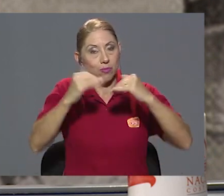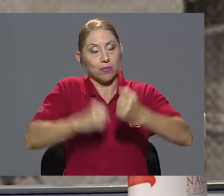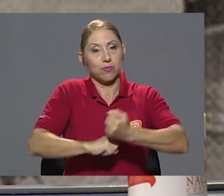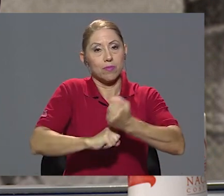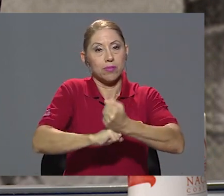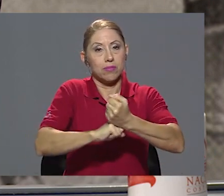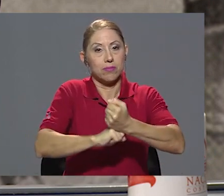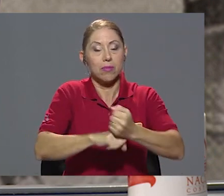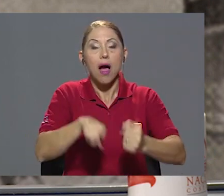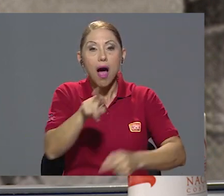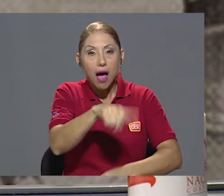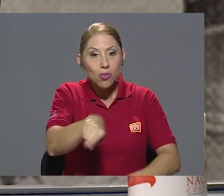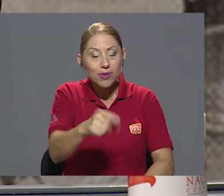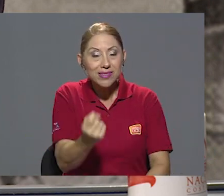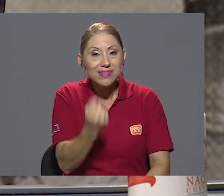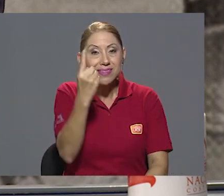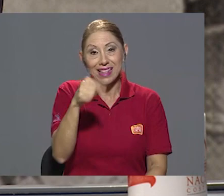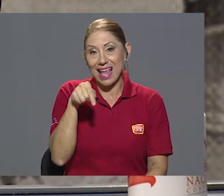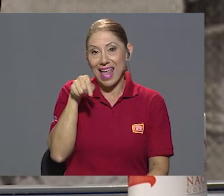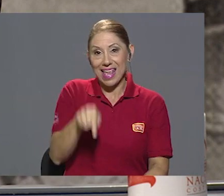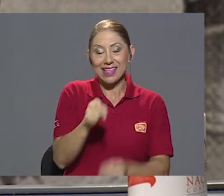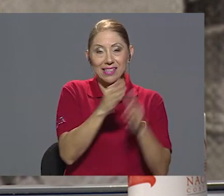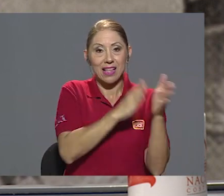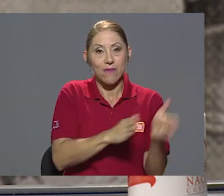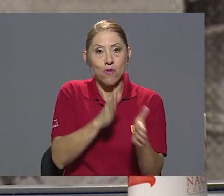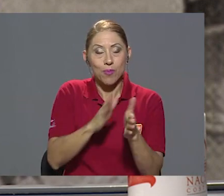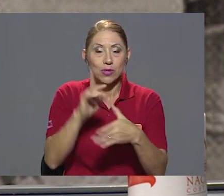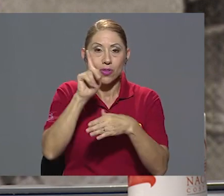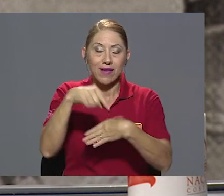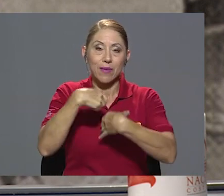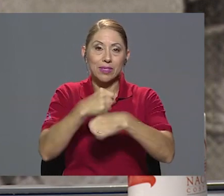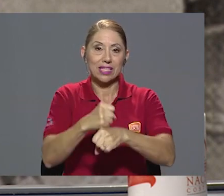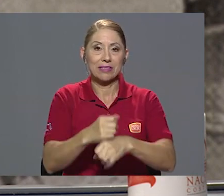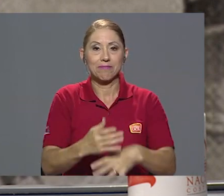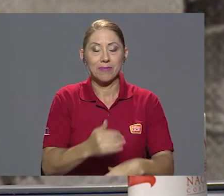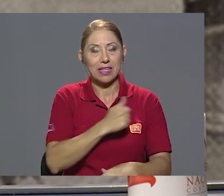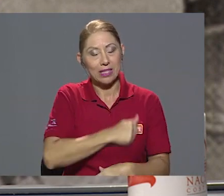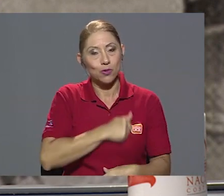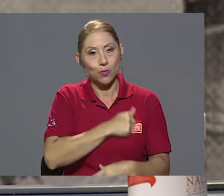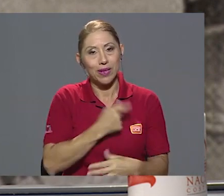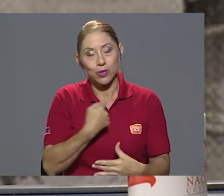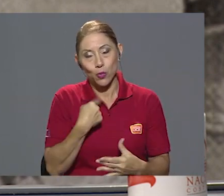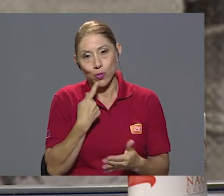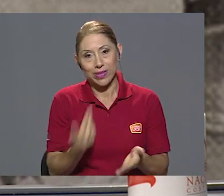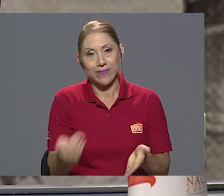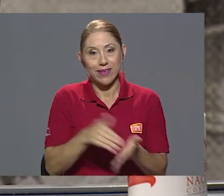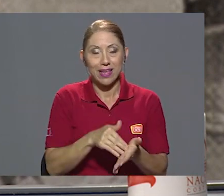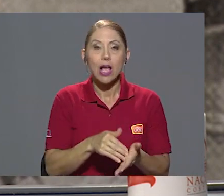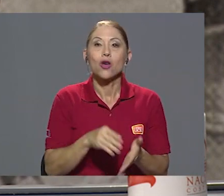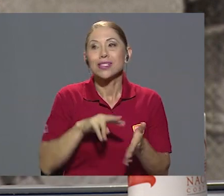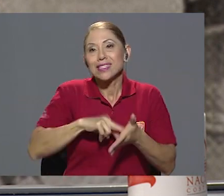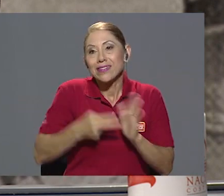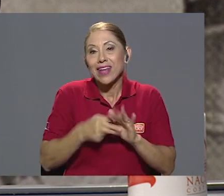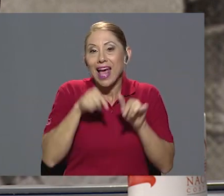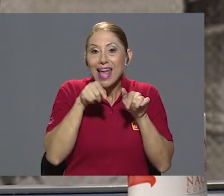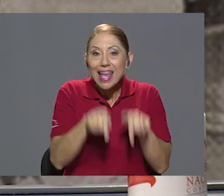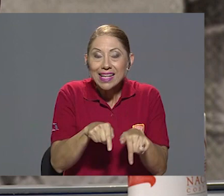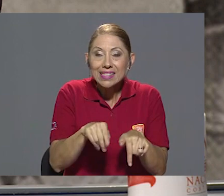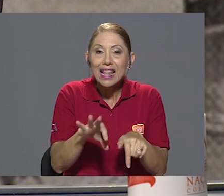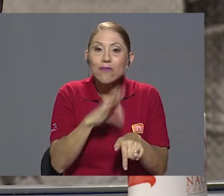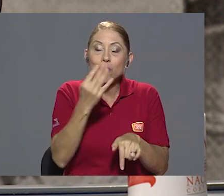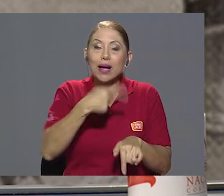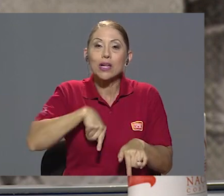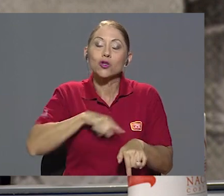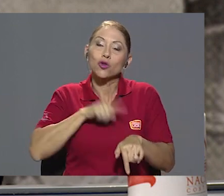autoridades, en donde quede claro que esta es la formación que tenemos que formar. Disculpen la redundancia, que esta es la